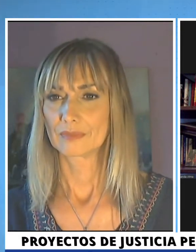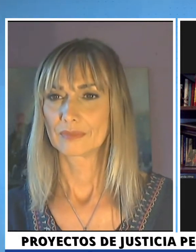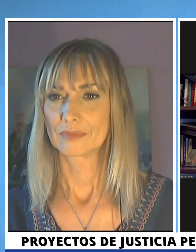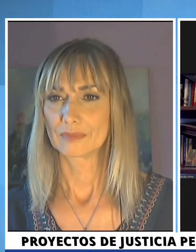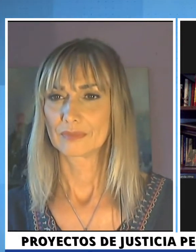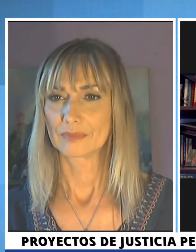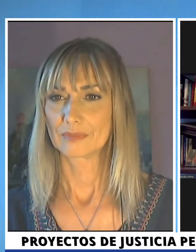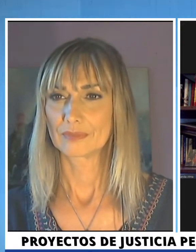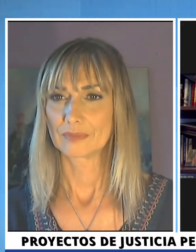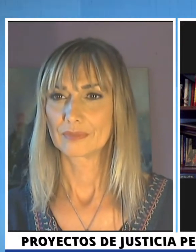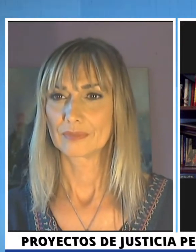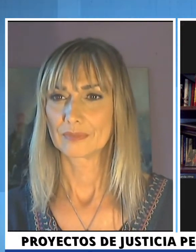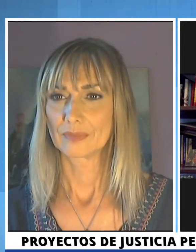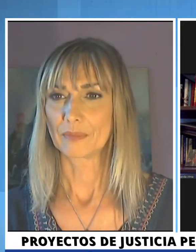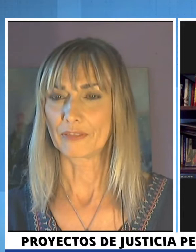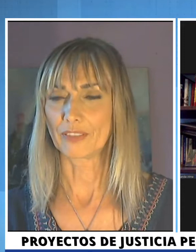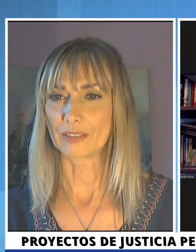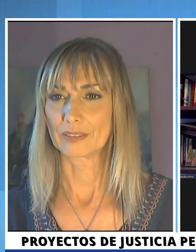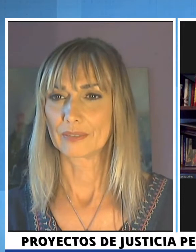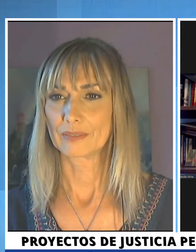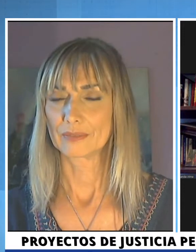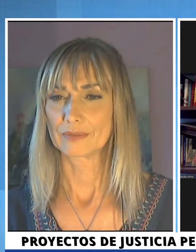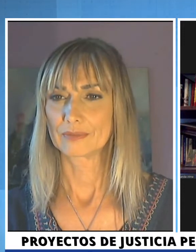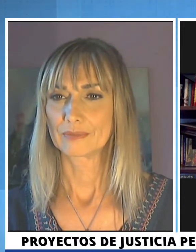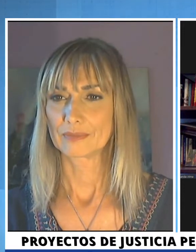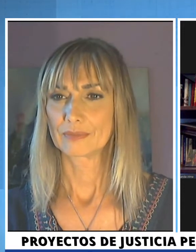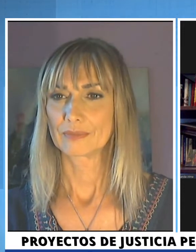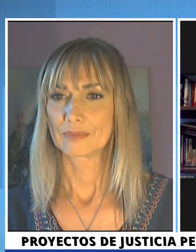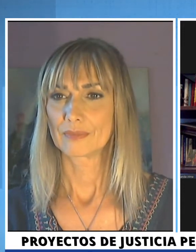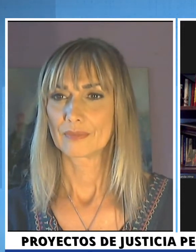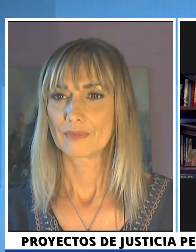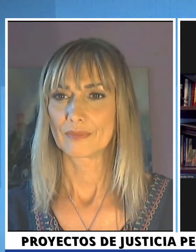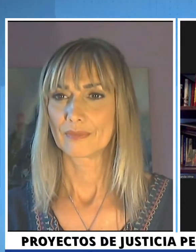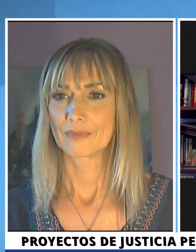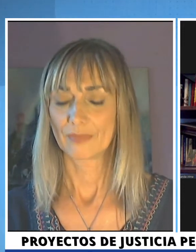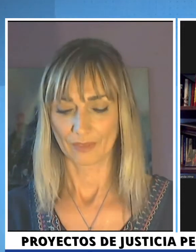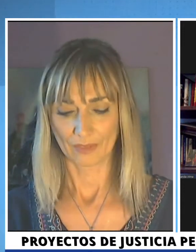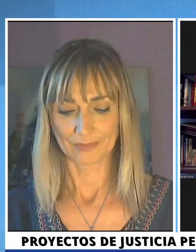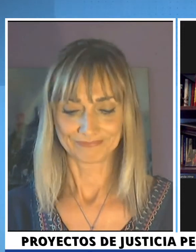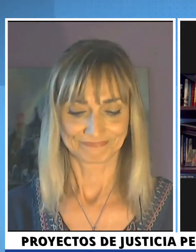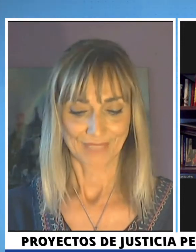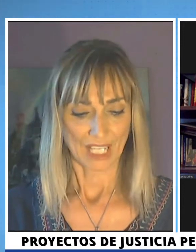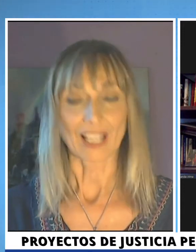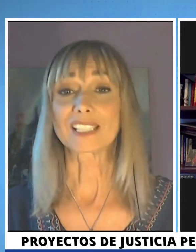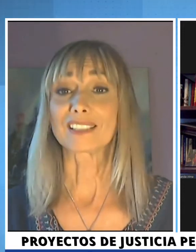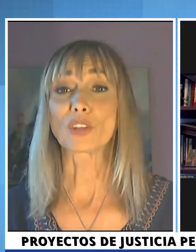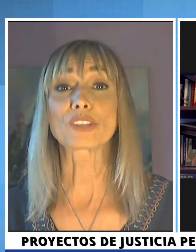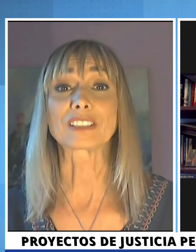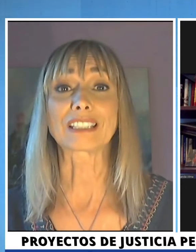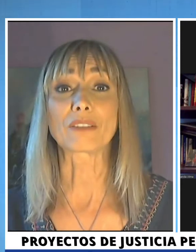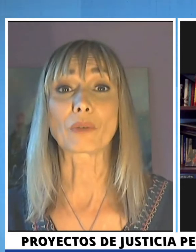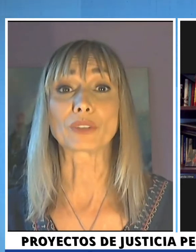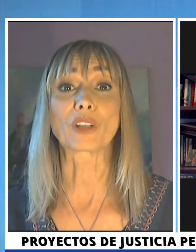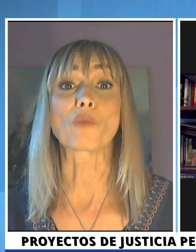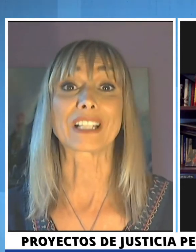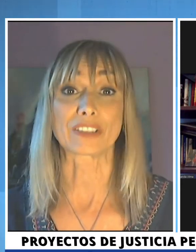puedan efectivamente utilizar. Eso es muchas veces lo que sucede, hay veces que no hay suficiente información. Así es, todo se trata de una